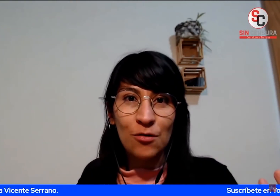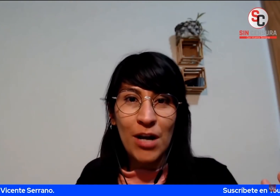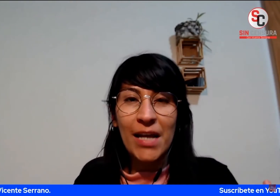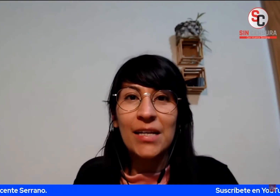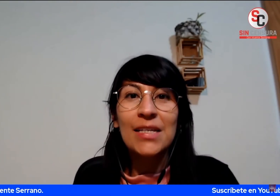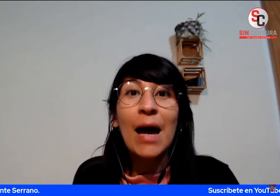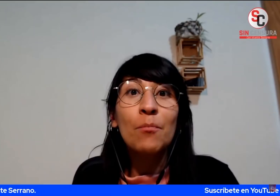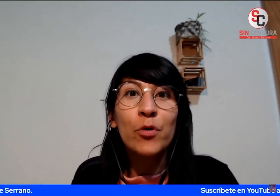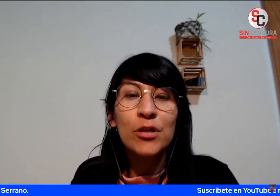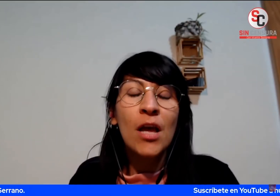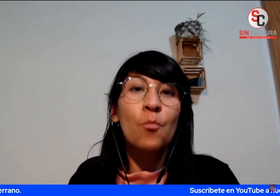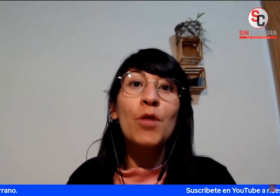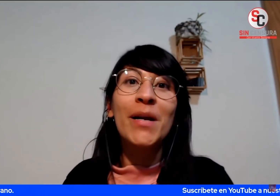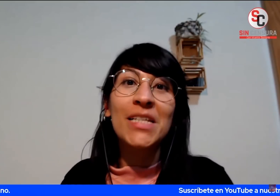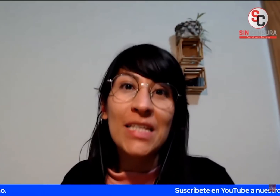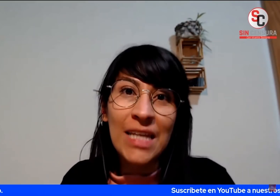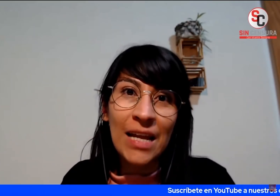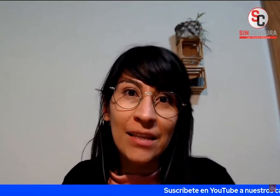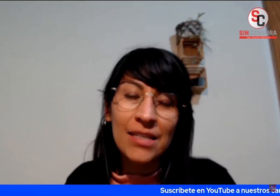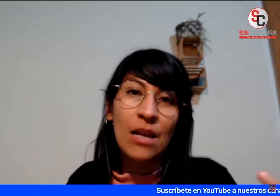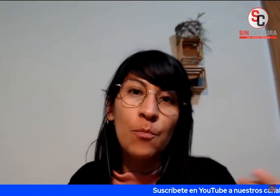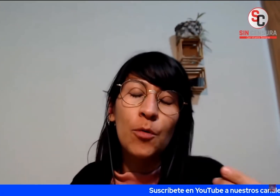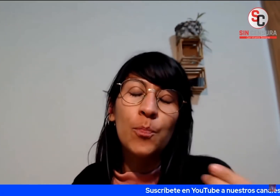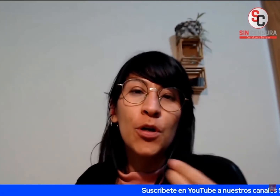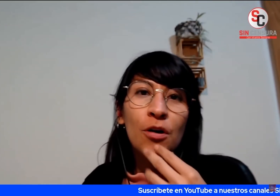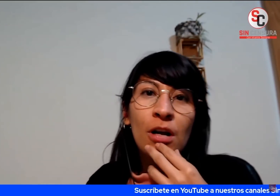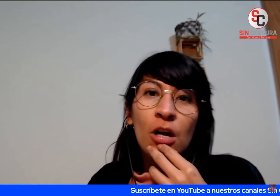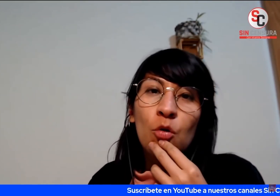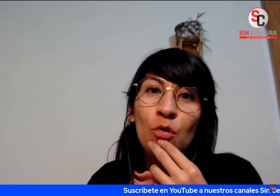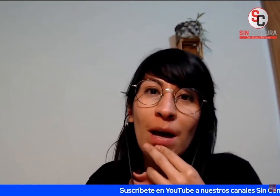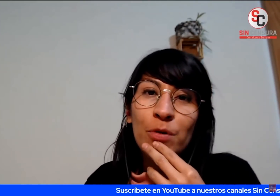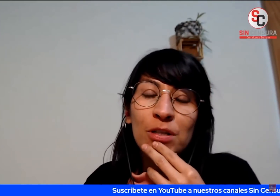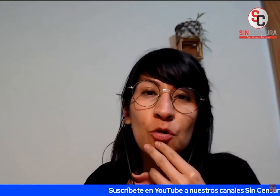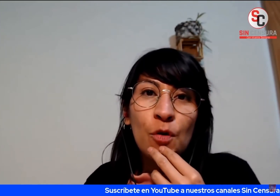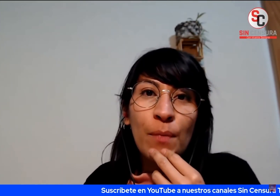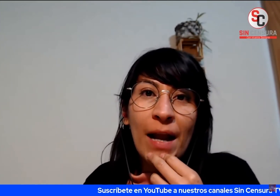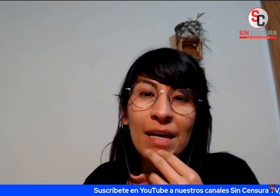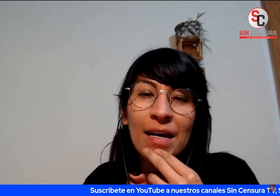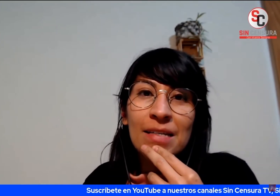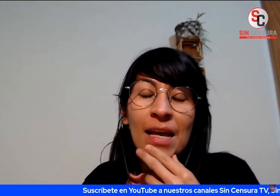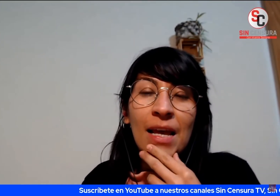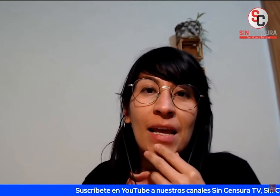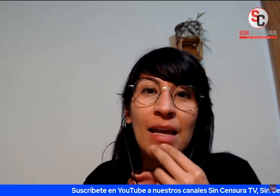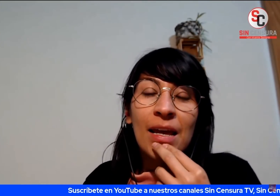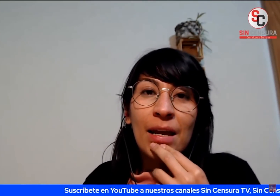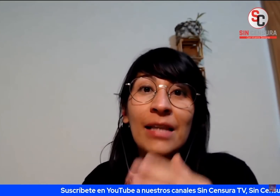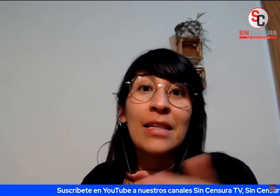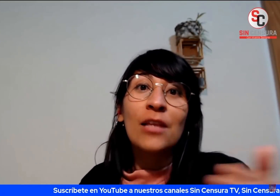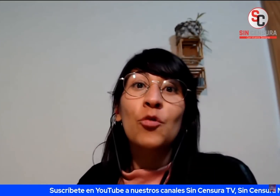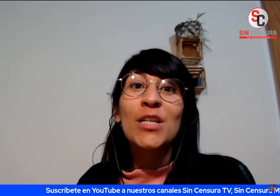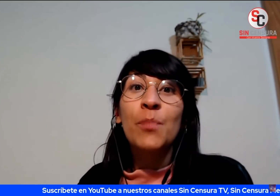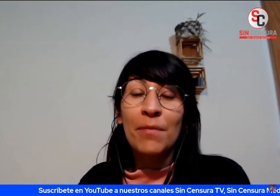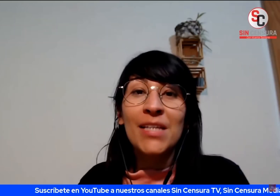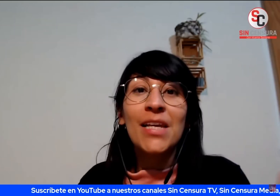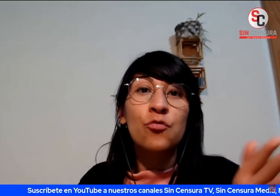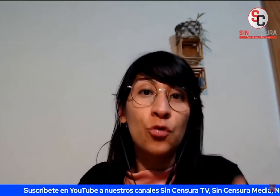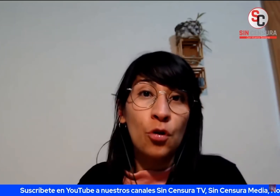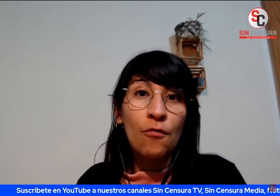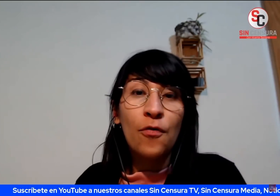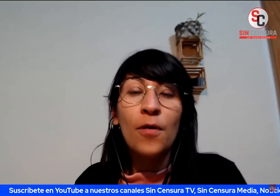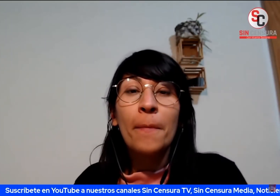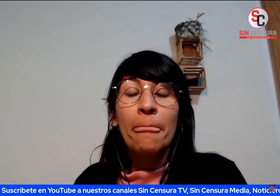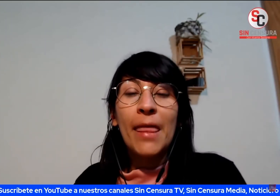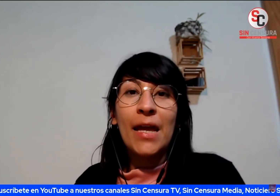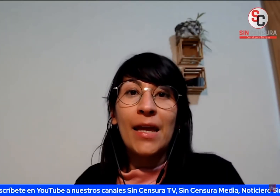en los personajes, ambos muy persistentes. El propio Lula pues tuvo varias candidaturas previas a